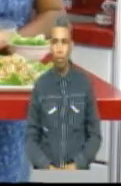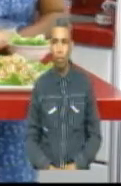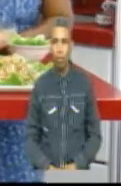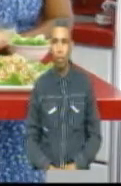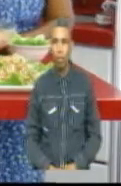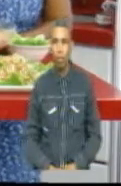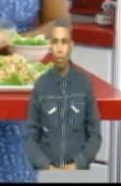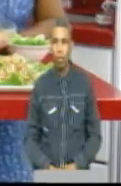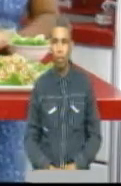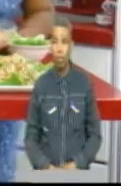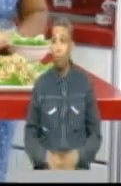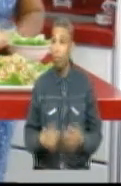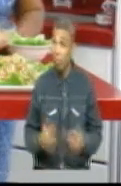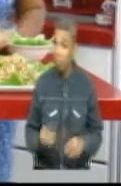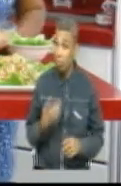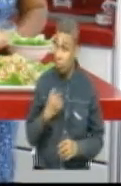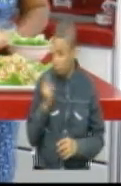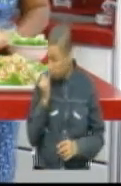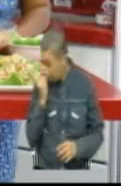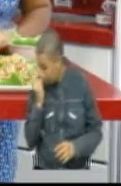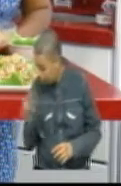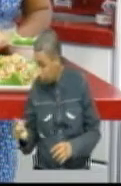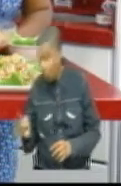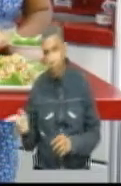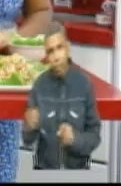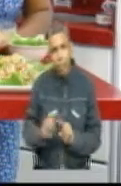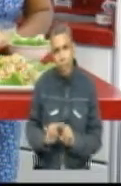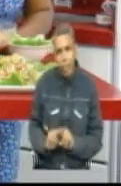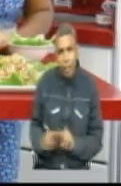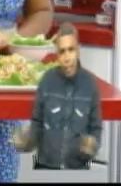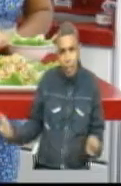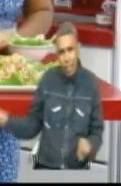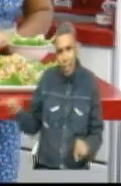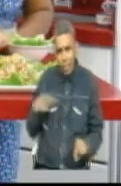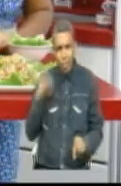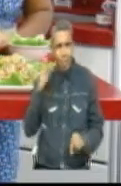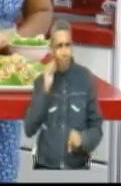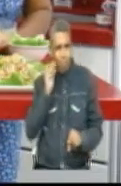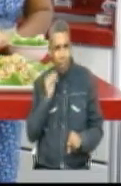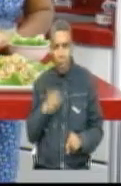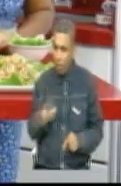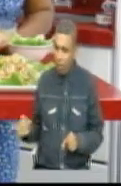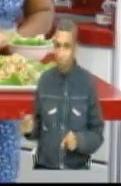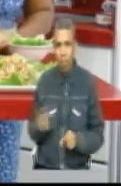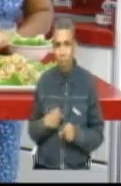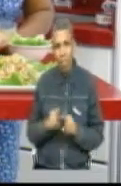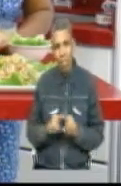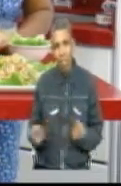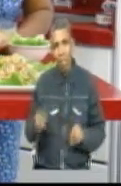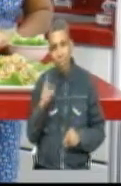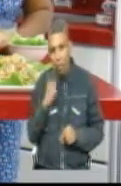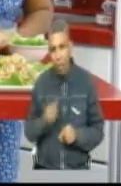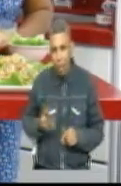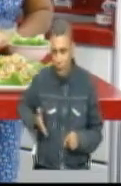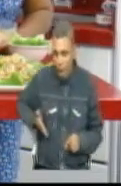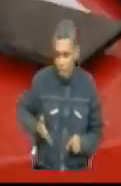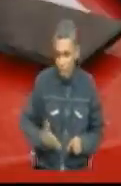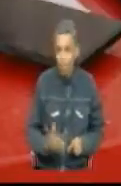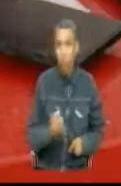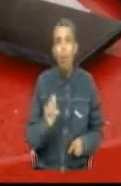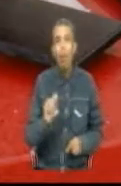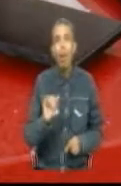bueno ya que estamos bien entonces otra forma de emplatar esta rica y deliciosa ensalada de atún con verduras para que ustedes vayan allá en casa